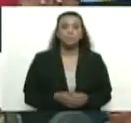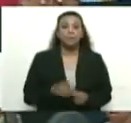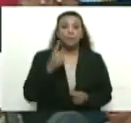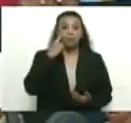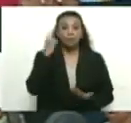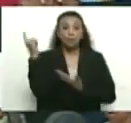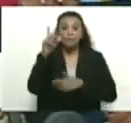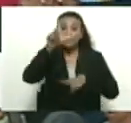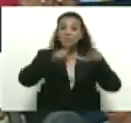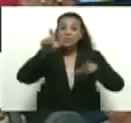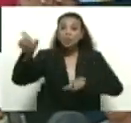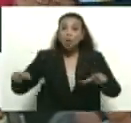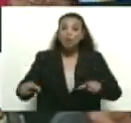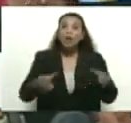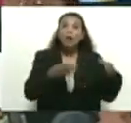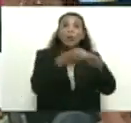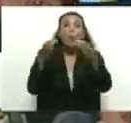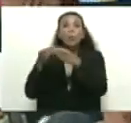¿Los del eje 2?